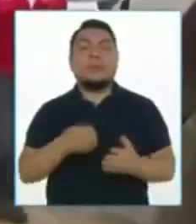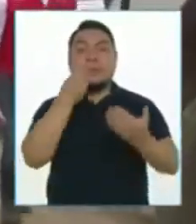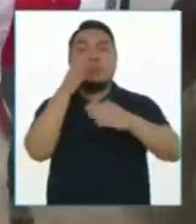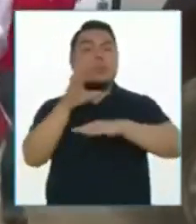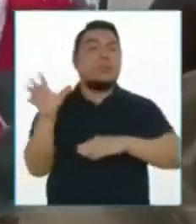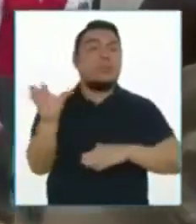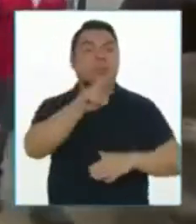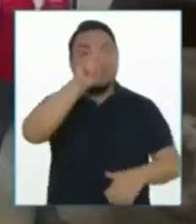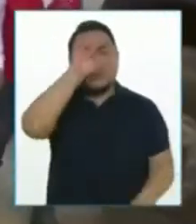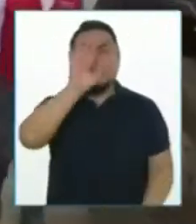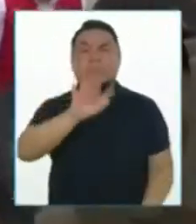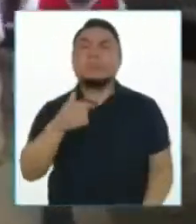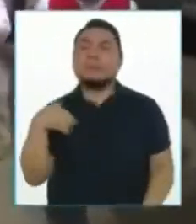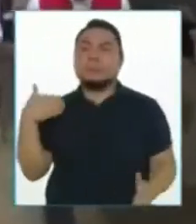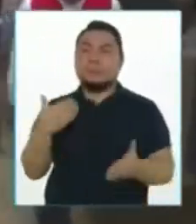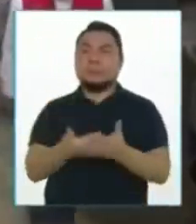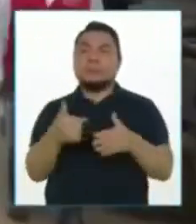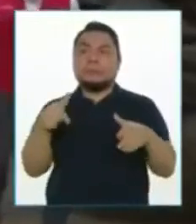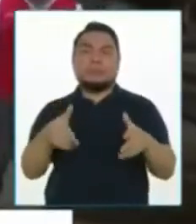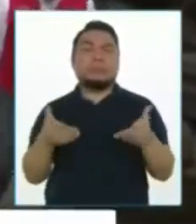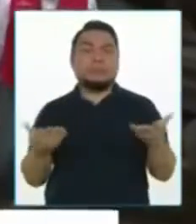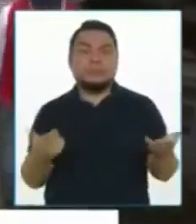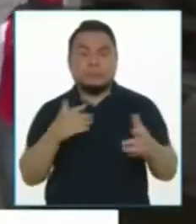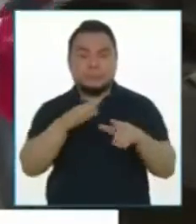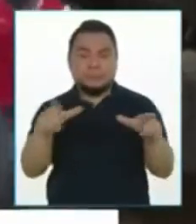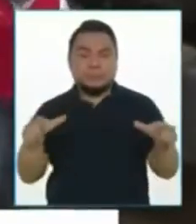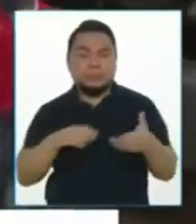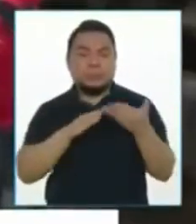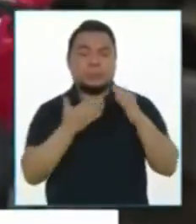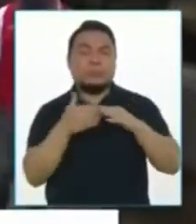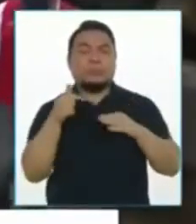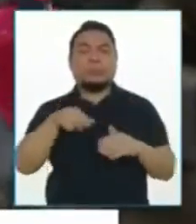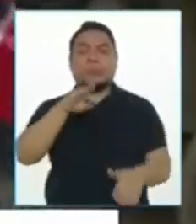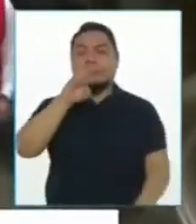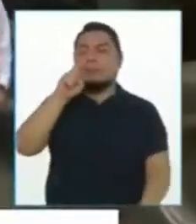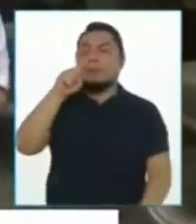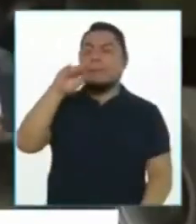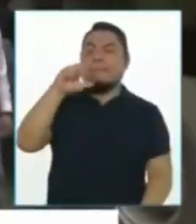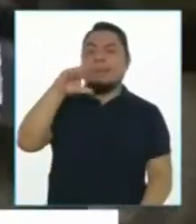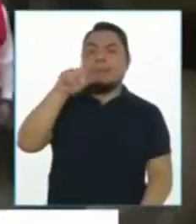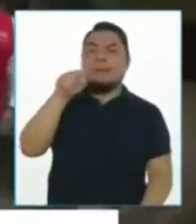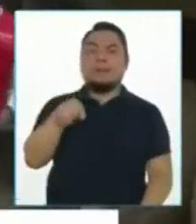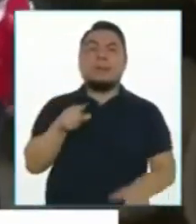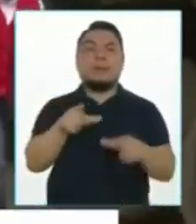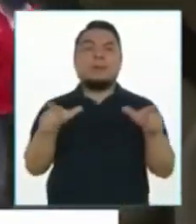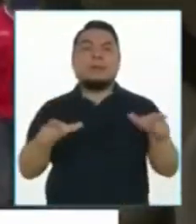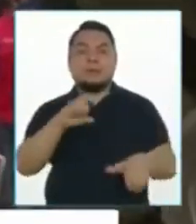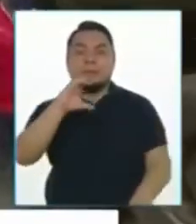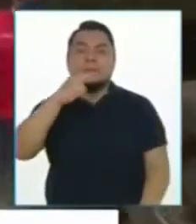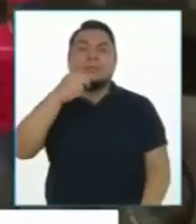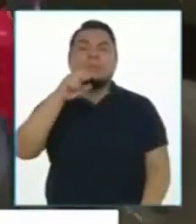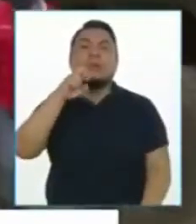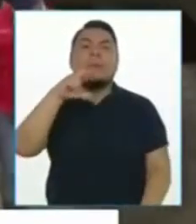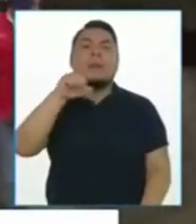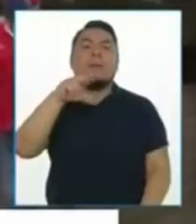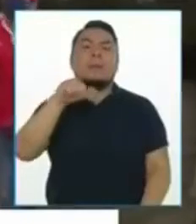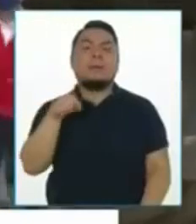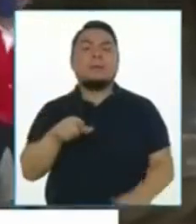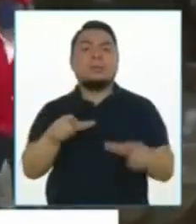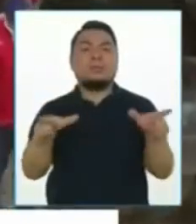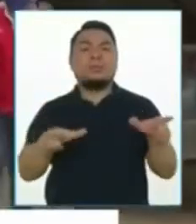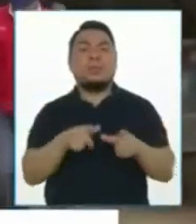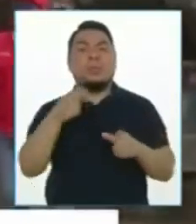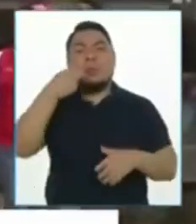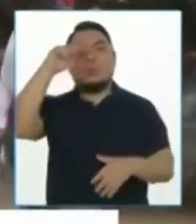Muy buen día a todo el país. Hemos llegado al centro poblado de Verbenapampa, en el distrito de Churipampa, región